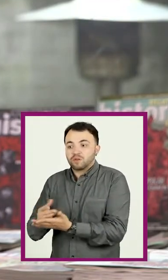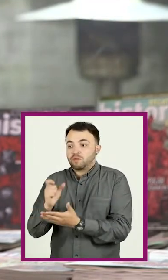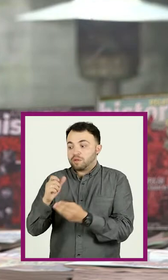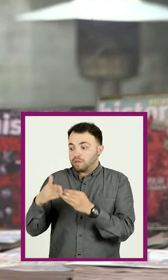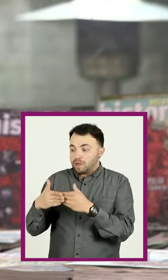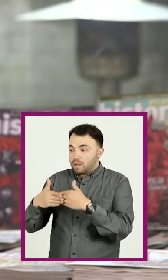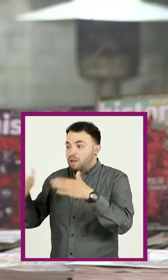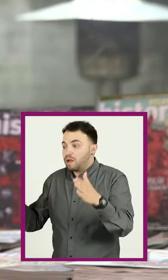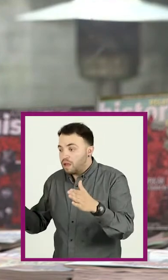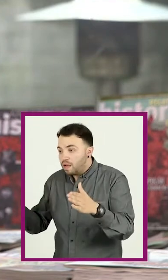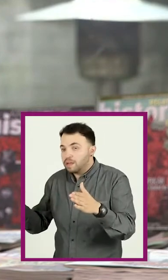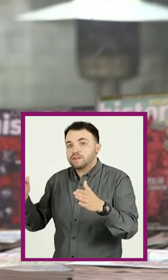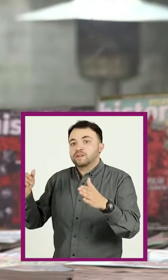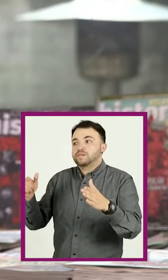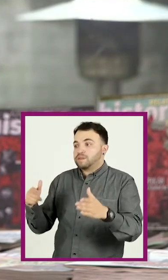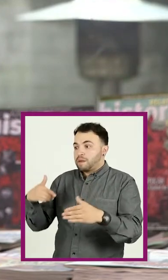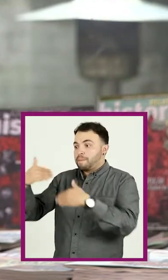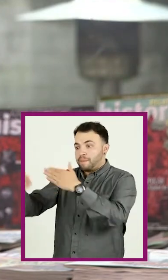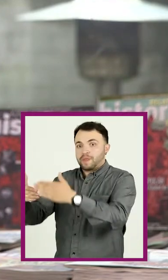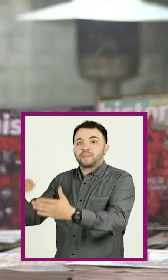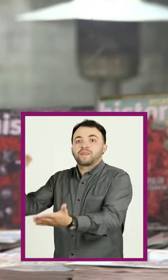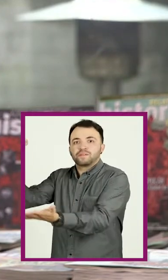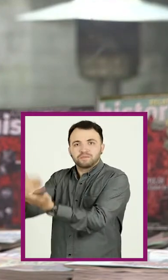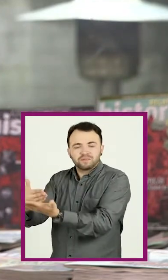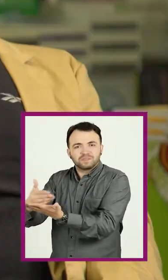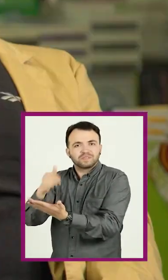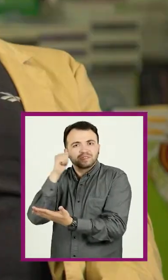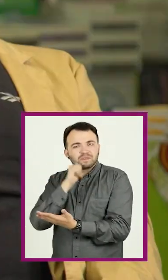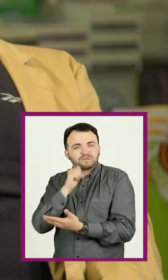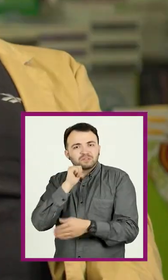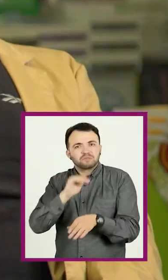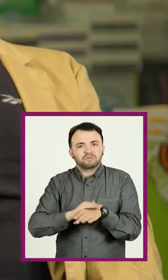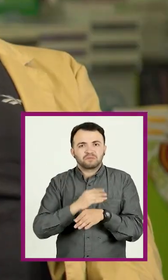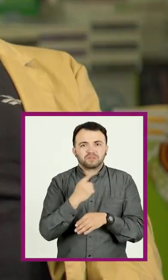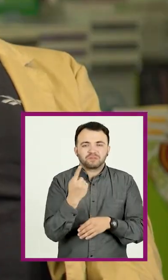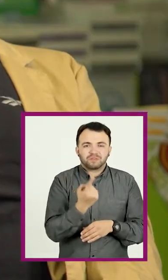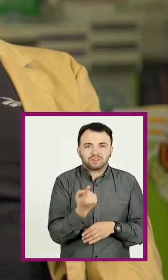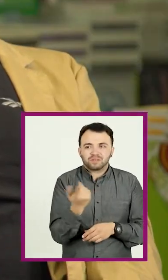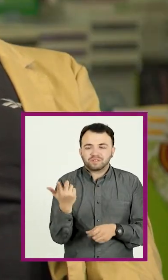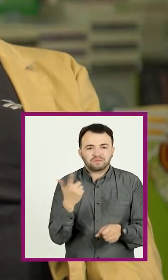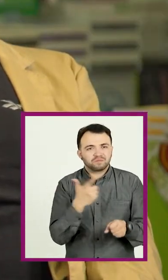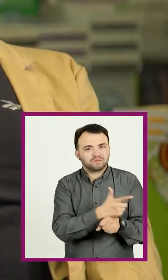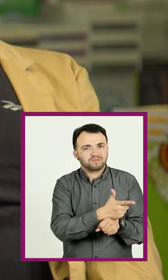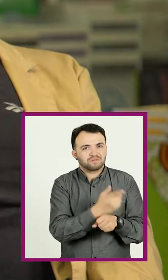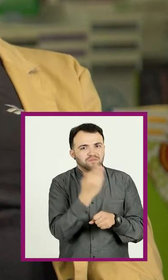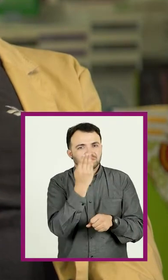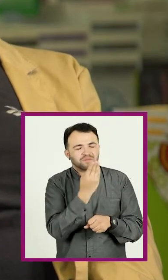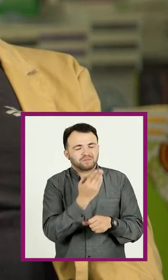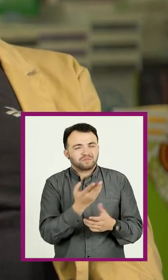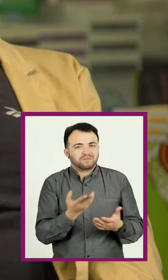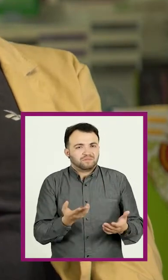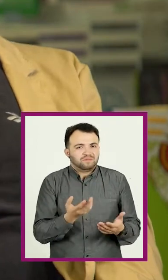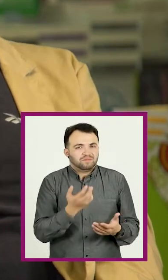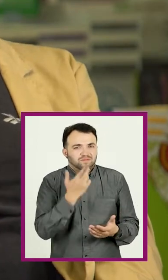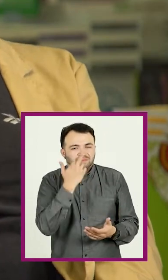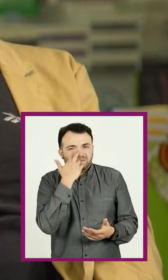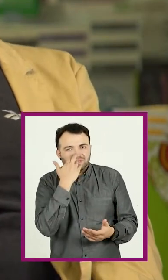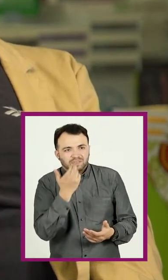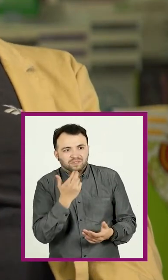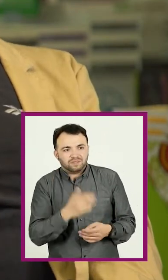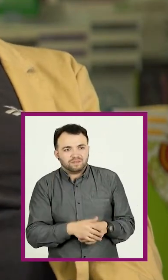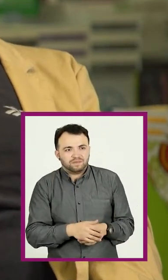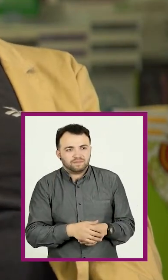se abre es cortada. Yo sí, creo... o sea, se ha configurado toda una visión de las cosas, incluida la